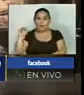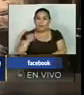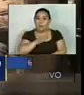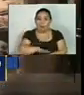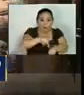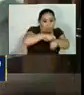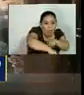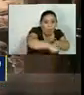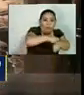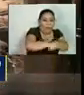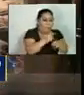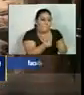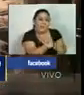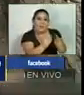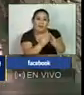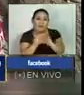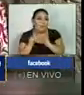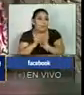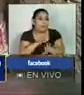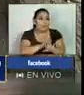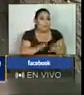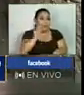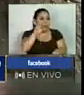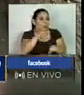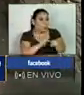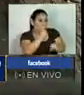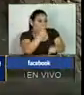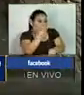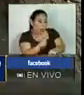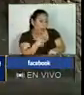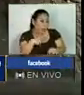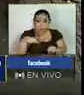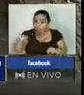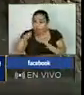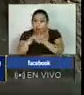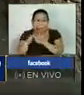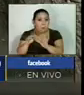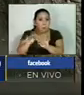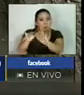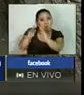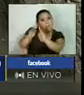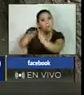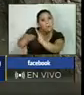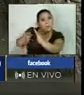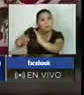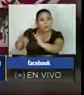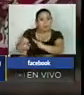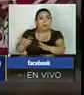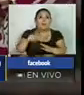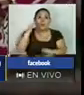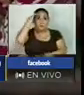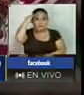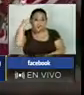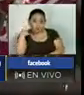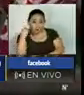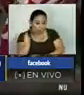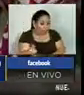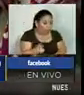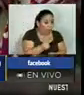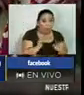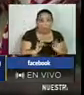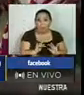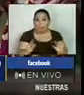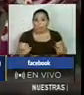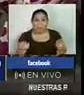por lavar la ropa de los vecinos porque estos no van a trabajar debido a la pandemia Andeka regresó varias veces con las manos